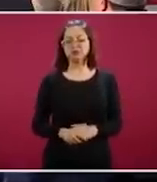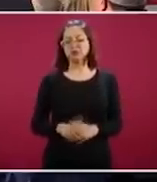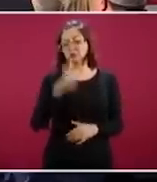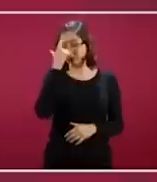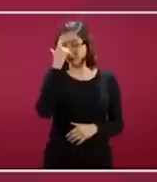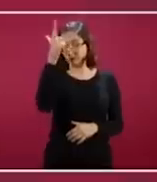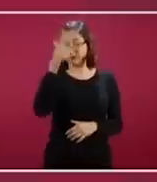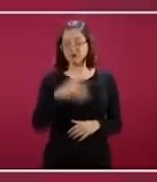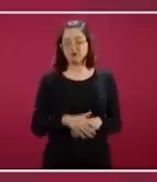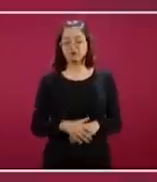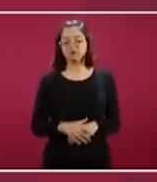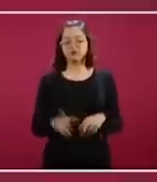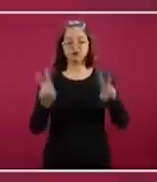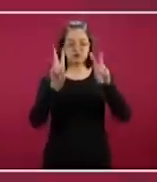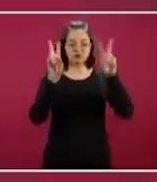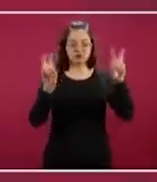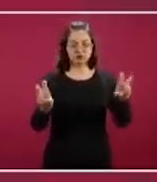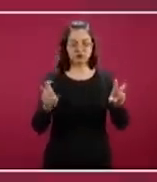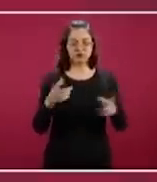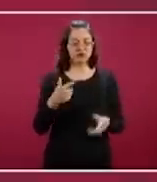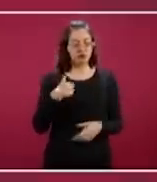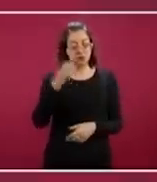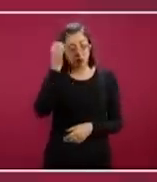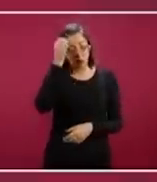autores y títulos.